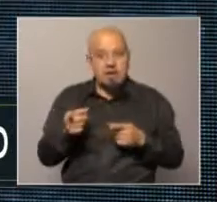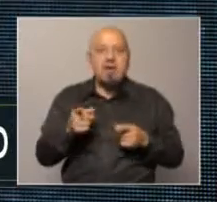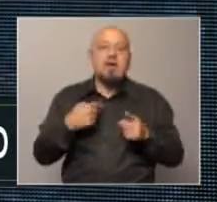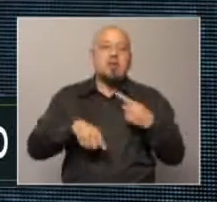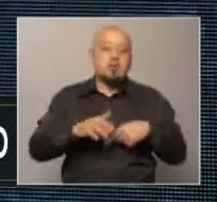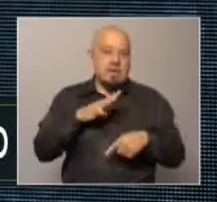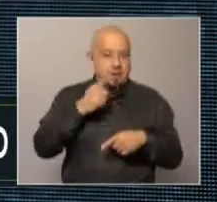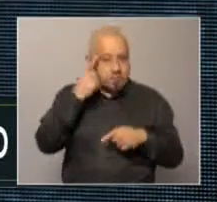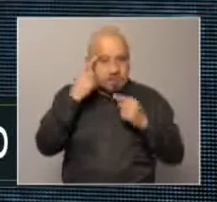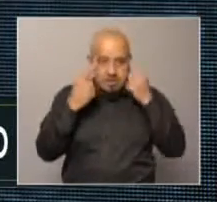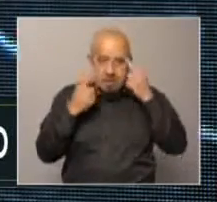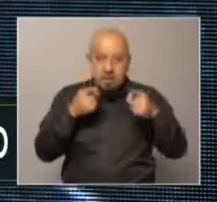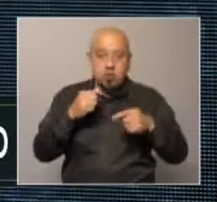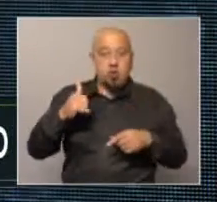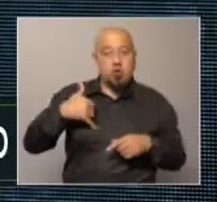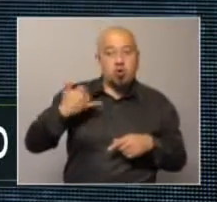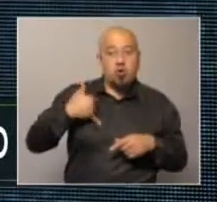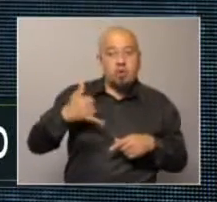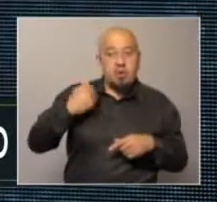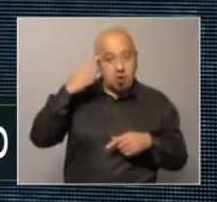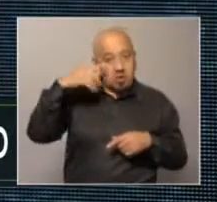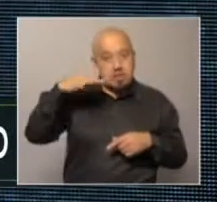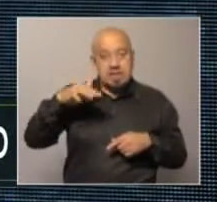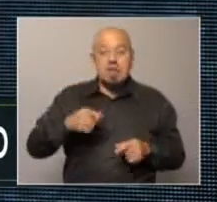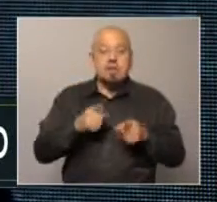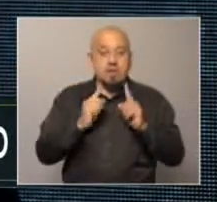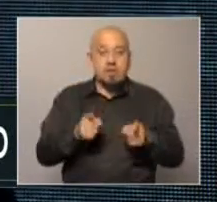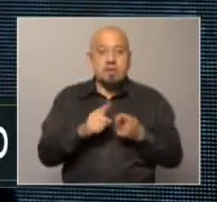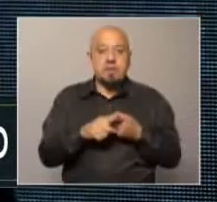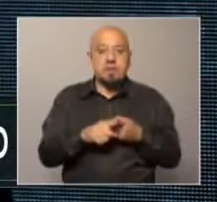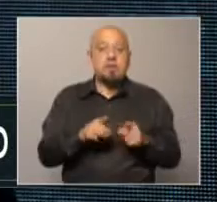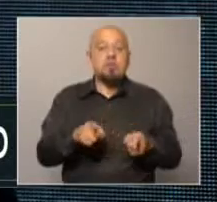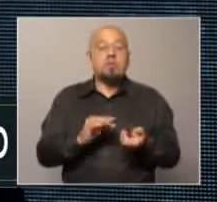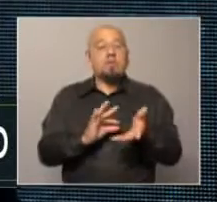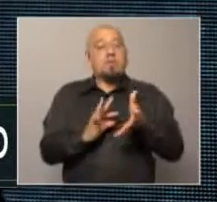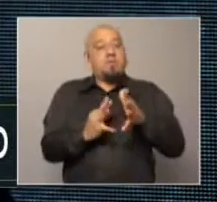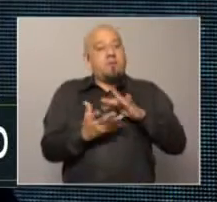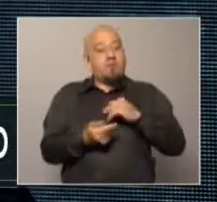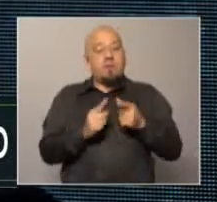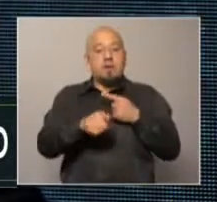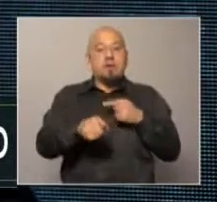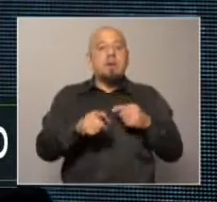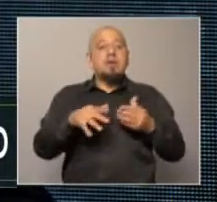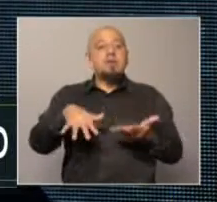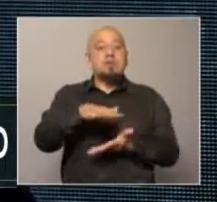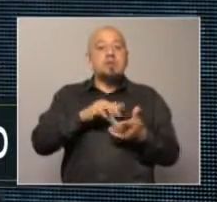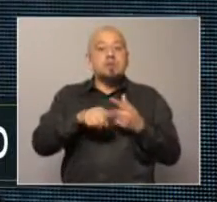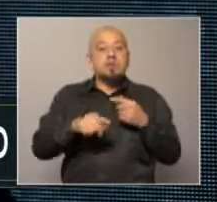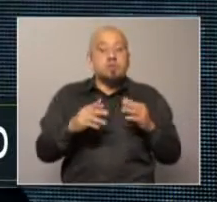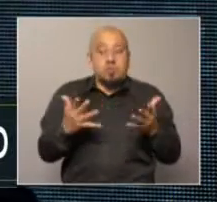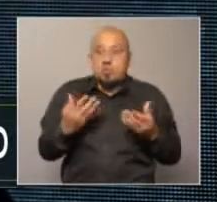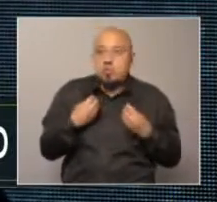creo que con los adolescentes en concreto, también su modo de habitar el espacio público muchas veces, su